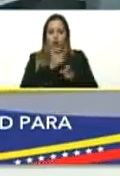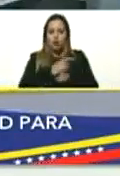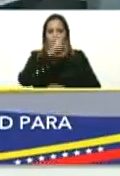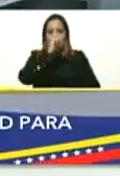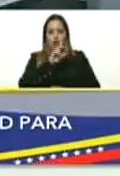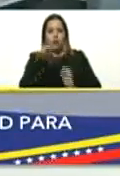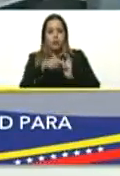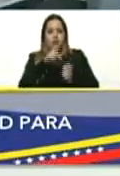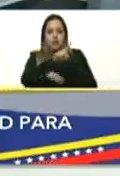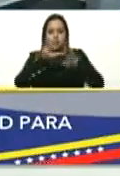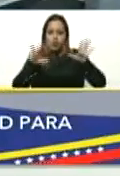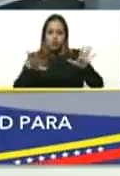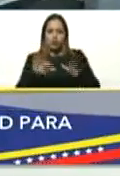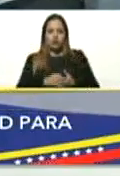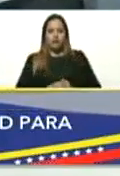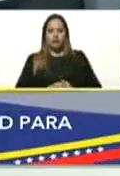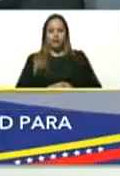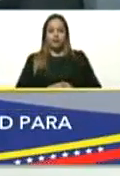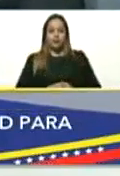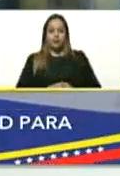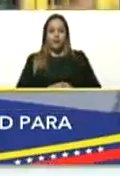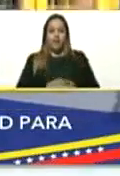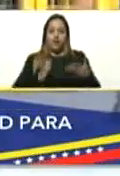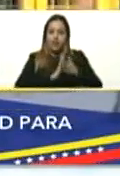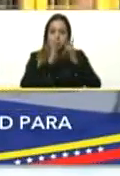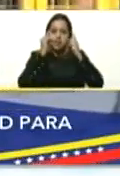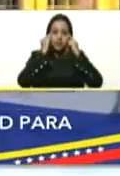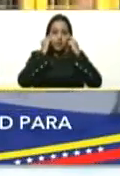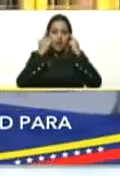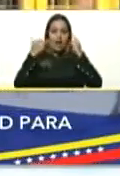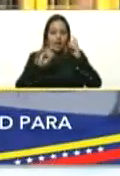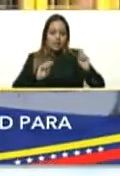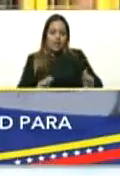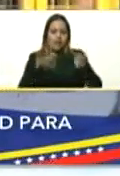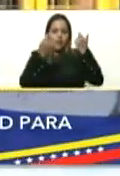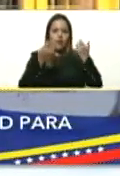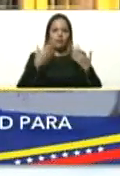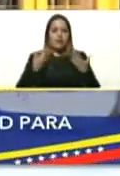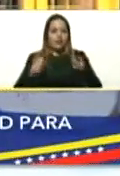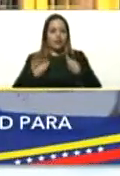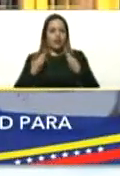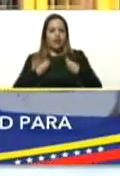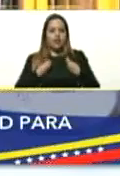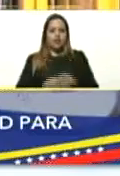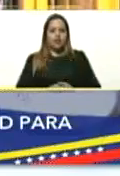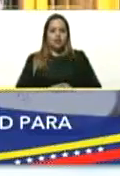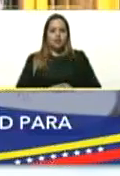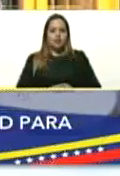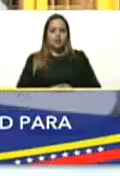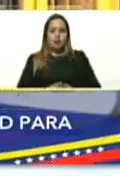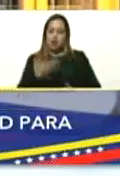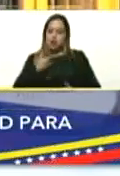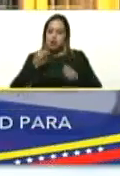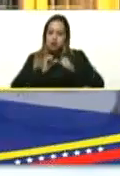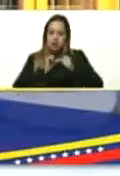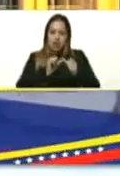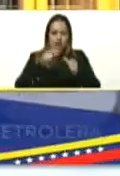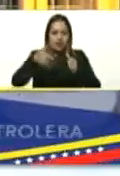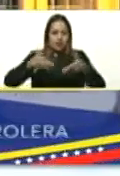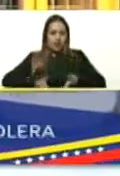año 2018. Y fue la chinita que metió su mano y salvó mi vida para que yo siguiera en esta